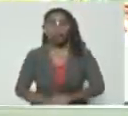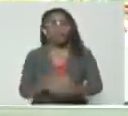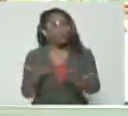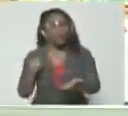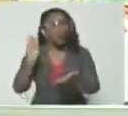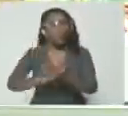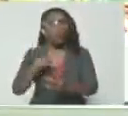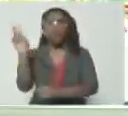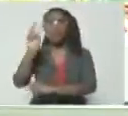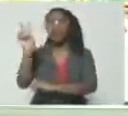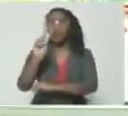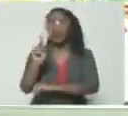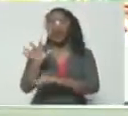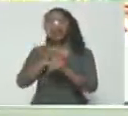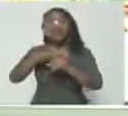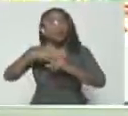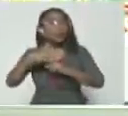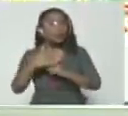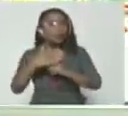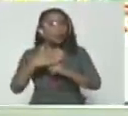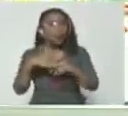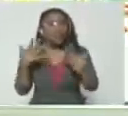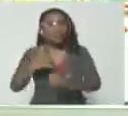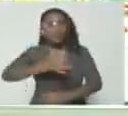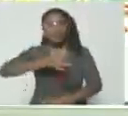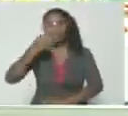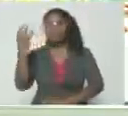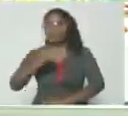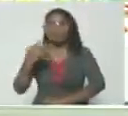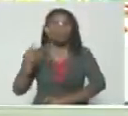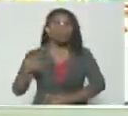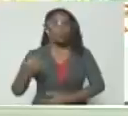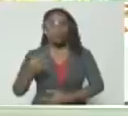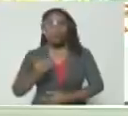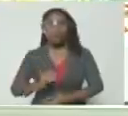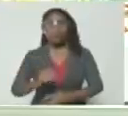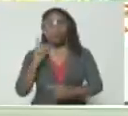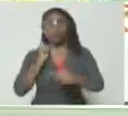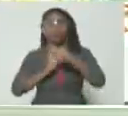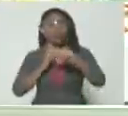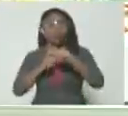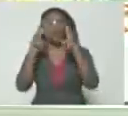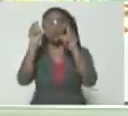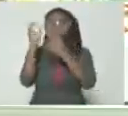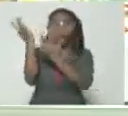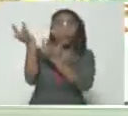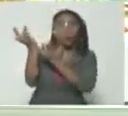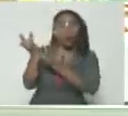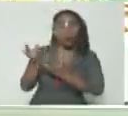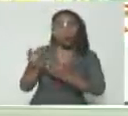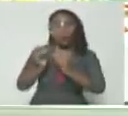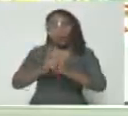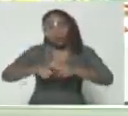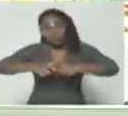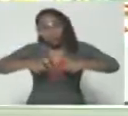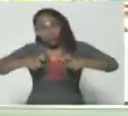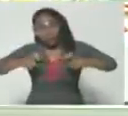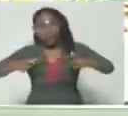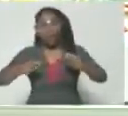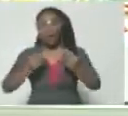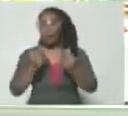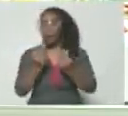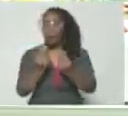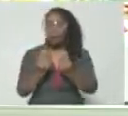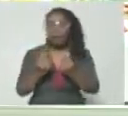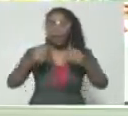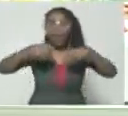coloca a Venezuela en una situación de verdad de gran optimismo, de nueva esperanza, de crecimiento económico